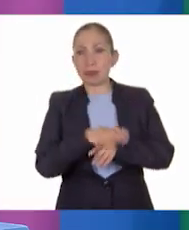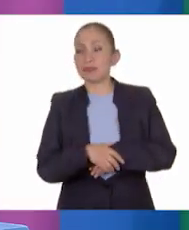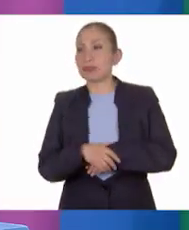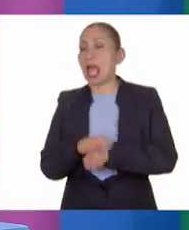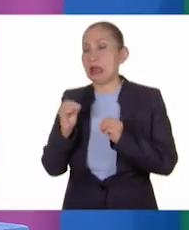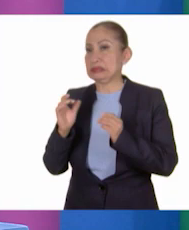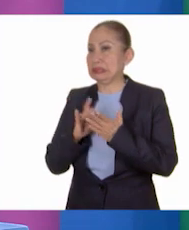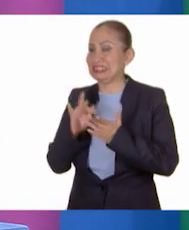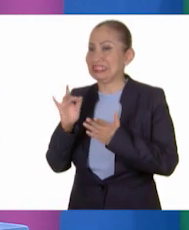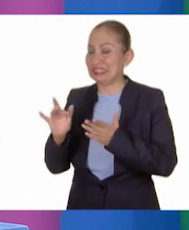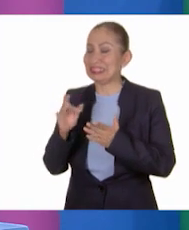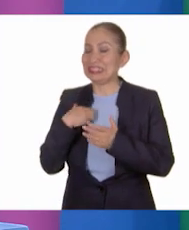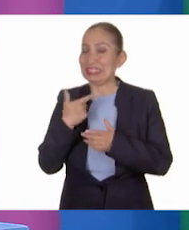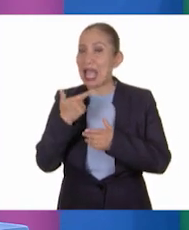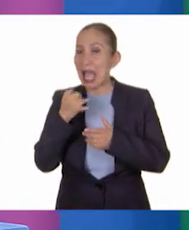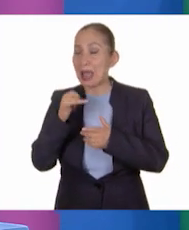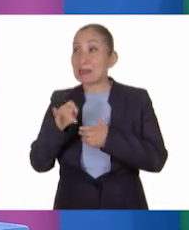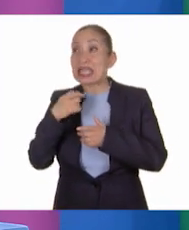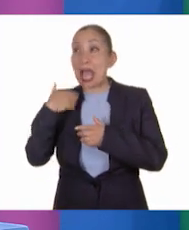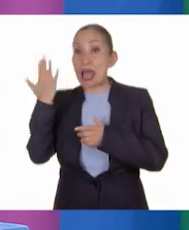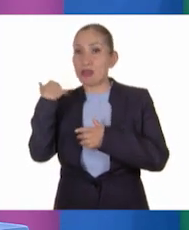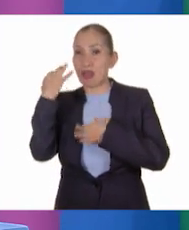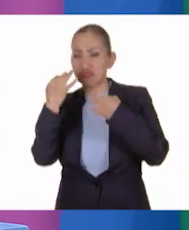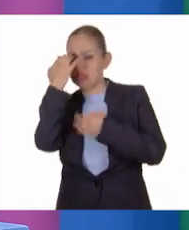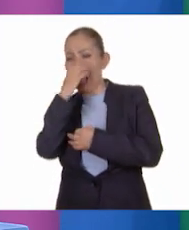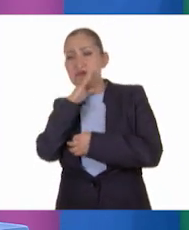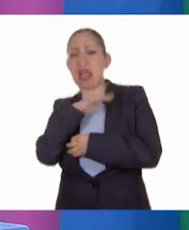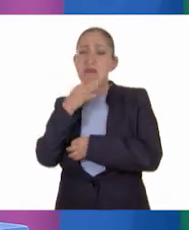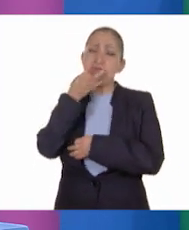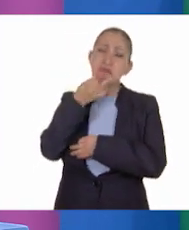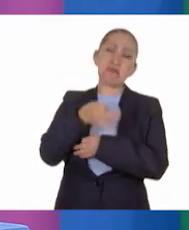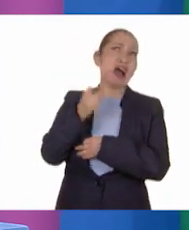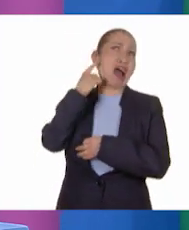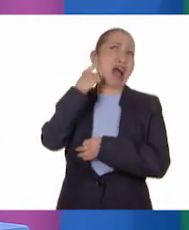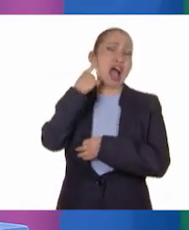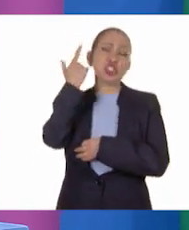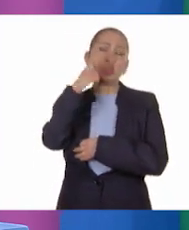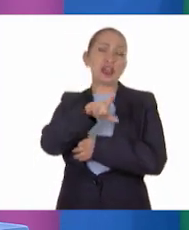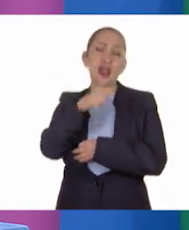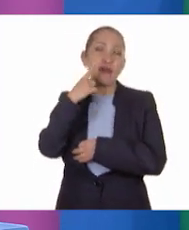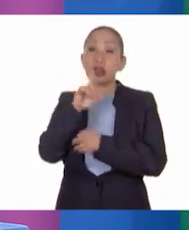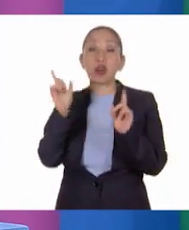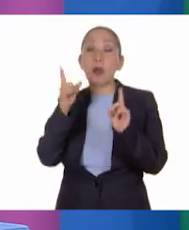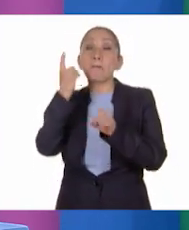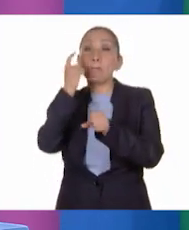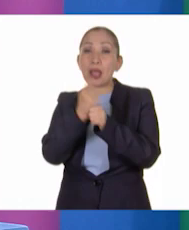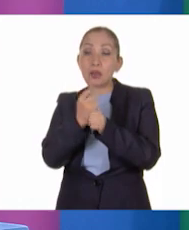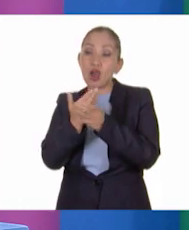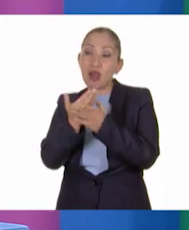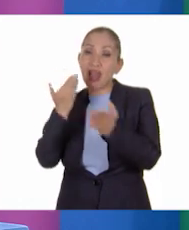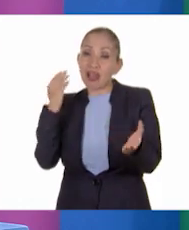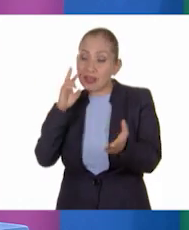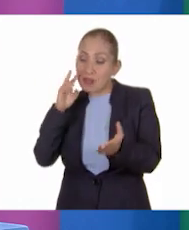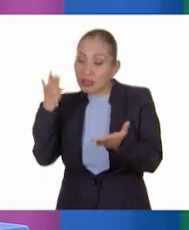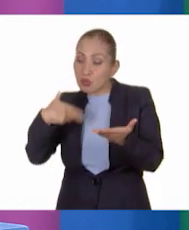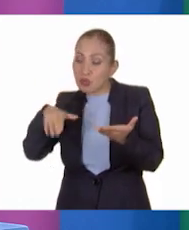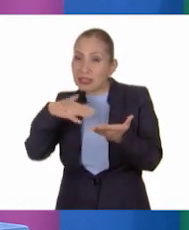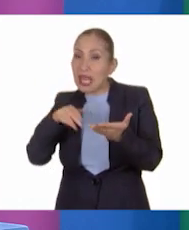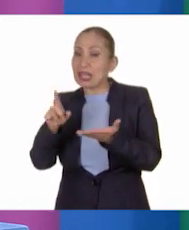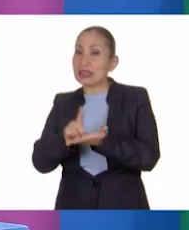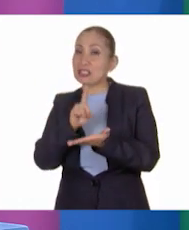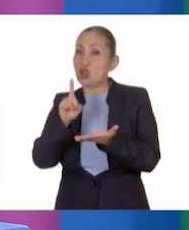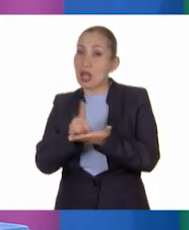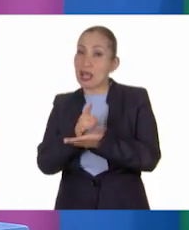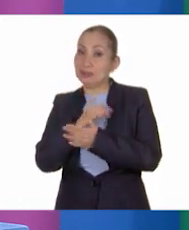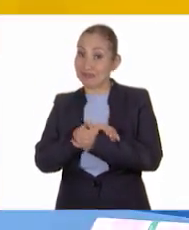pues muchas gracias, Gaby. Ya entendí que antes de juzgar una palabra por su sonido, pues lo más conveniente sería que uno busque su significado